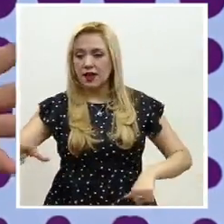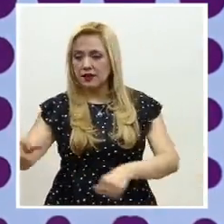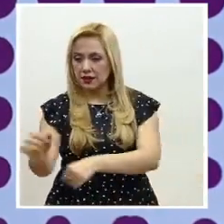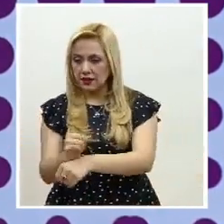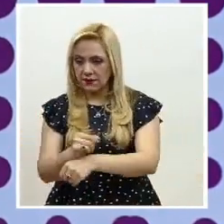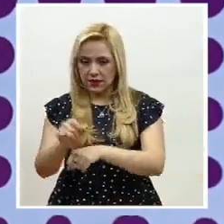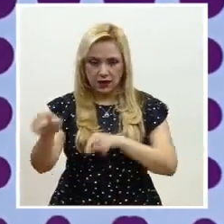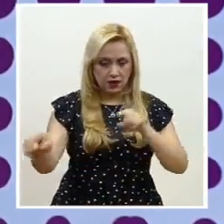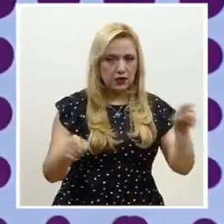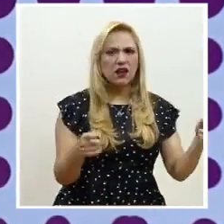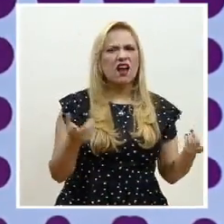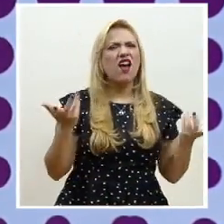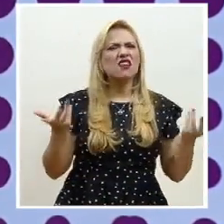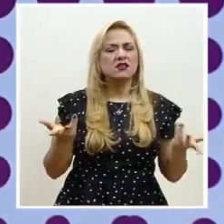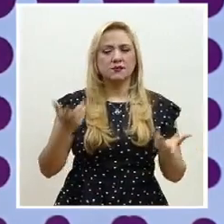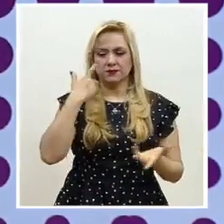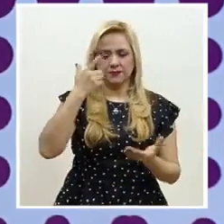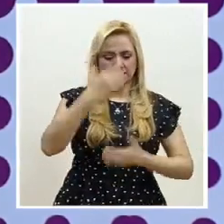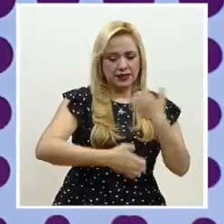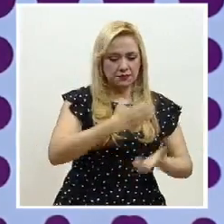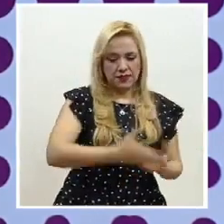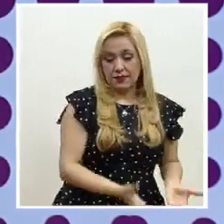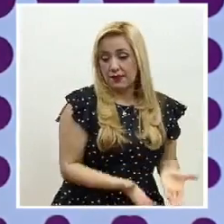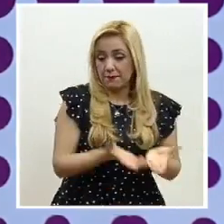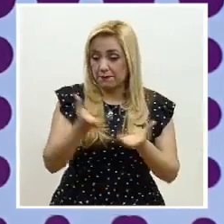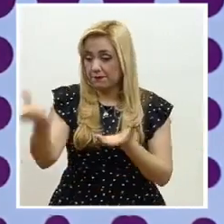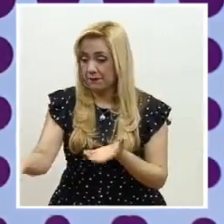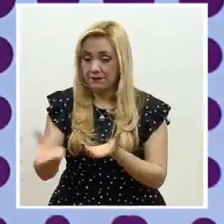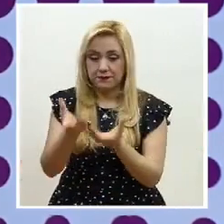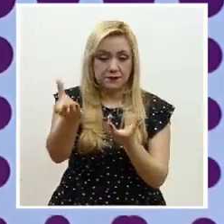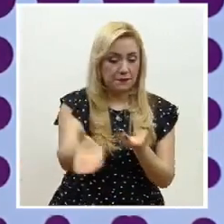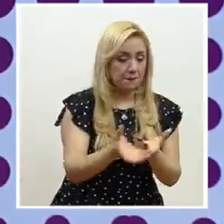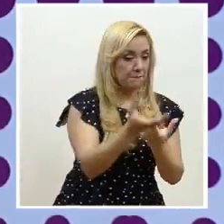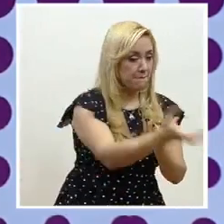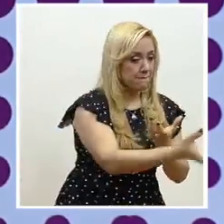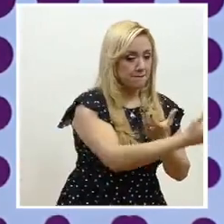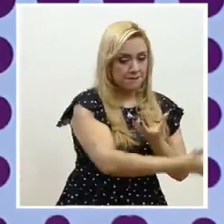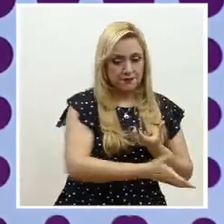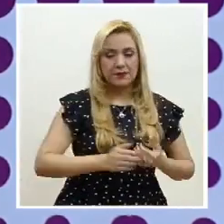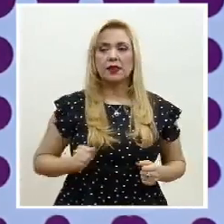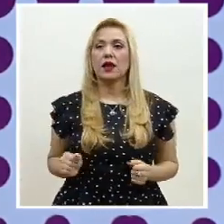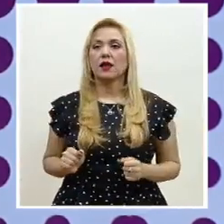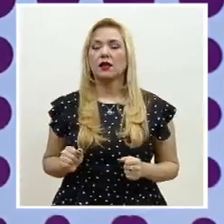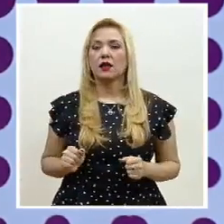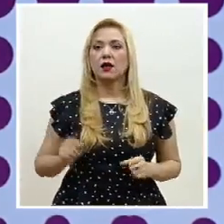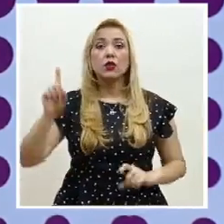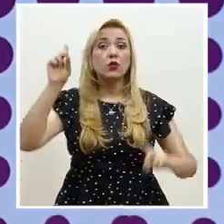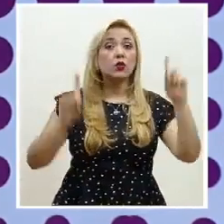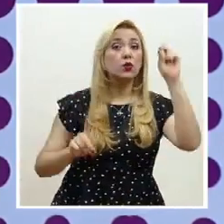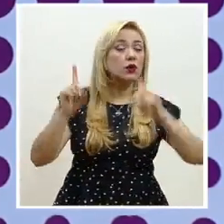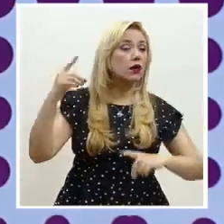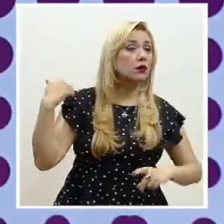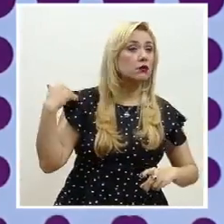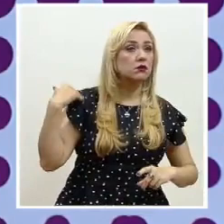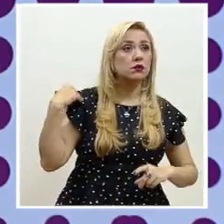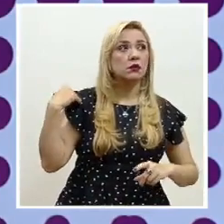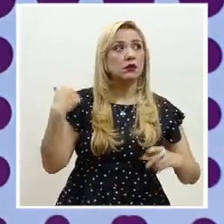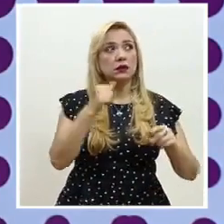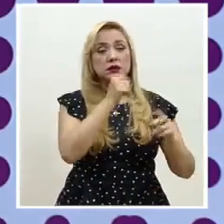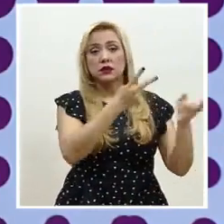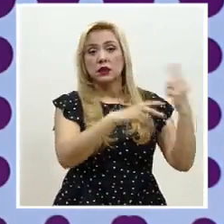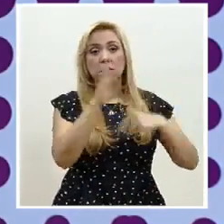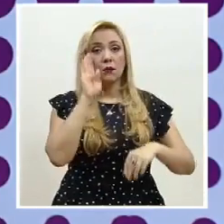¿Qué hacemos? Distribuir expedientes, vemos em, dudas previas para que cuando llegue el ministro por lo menos